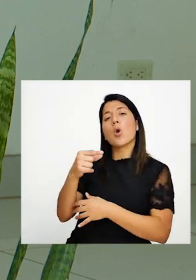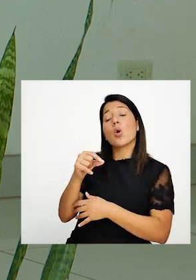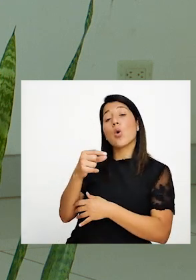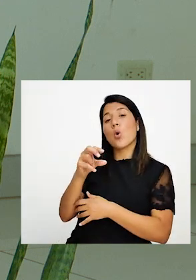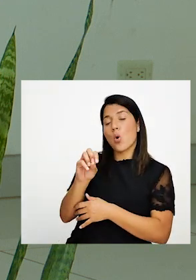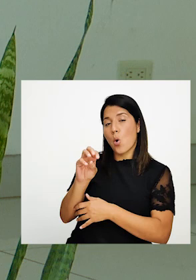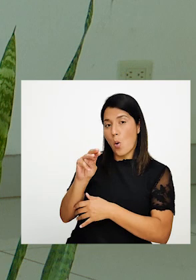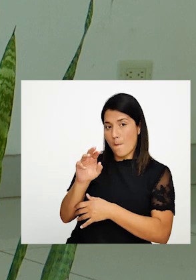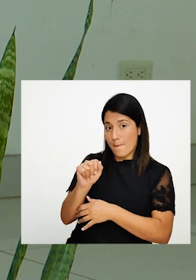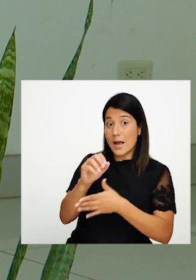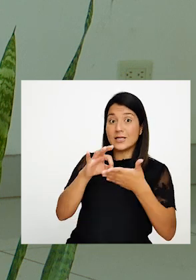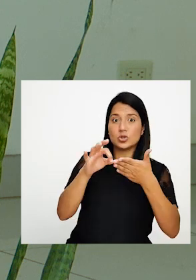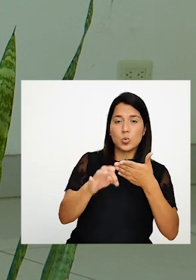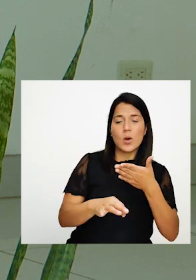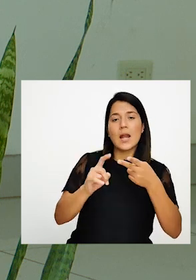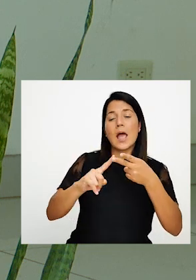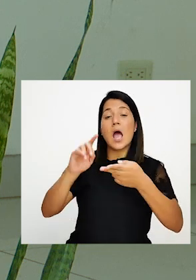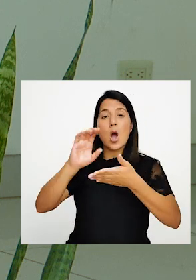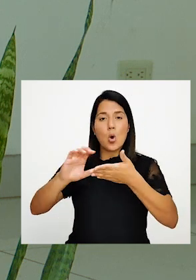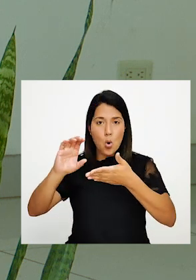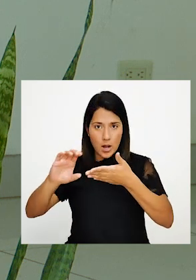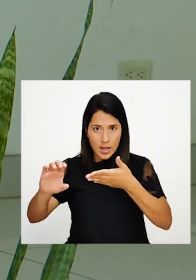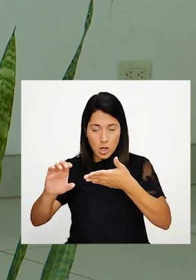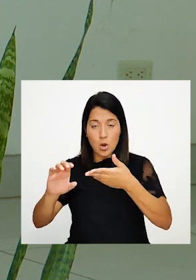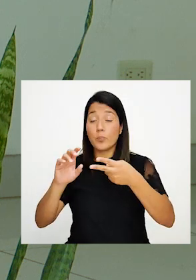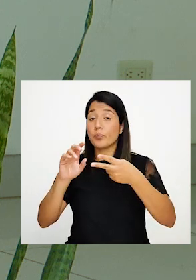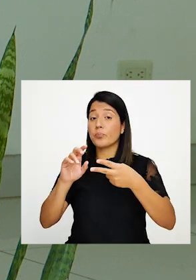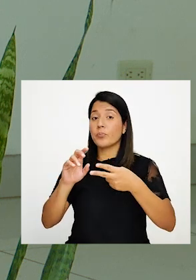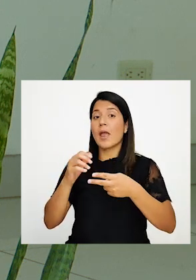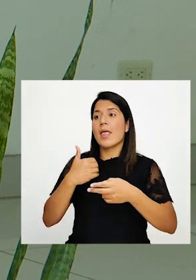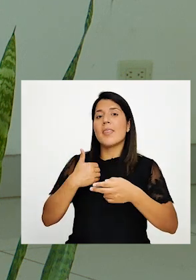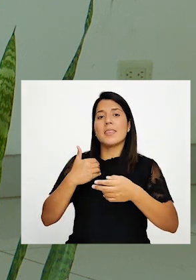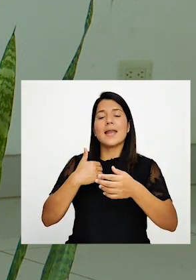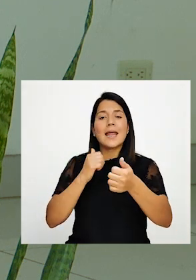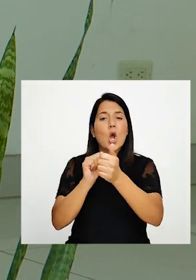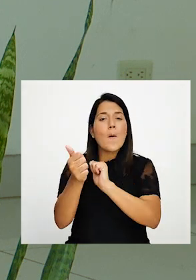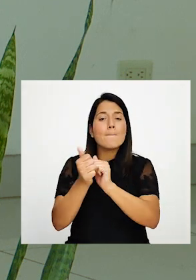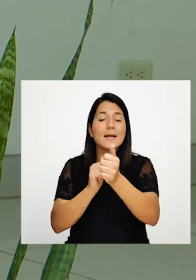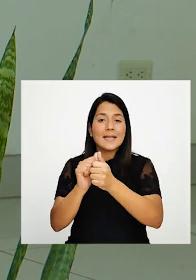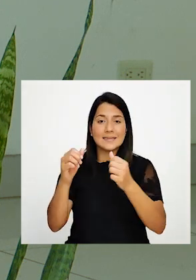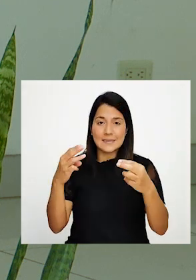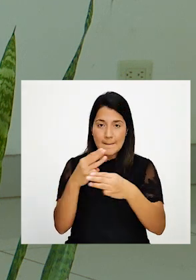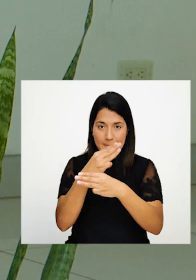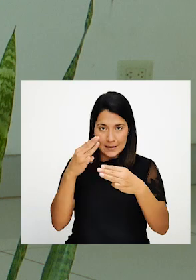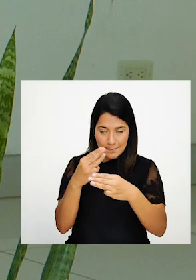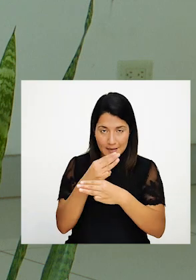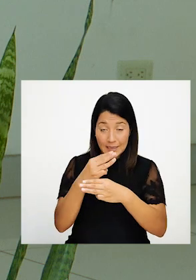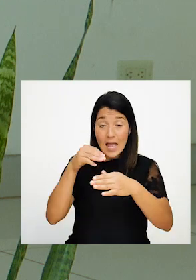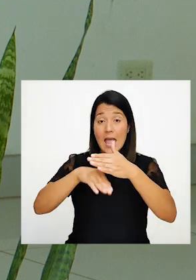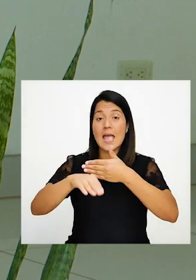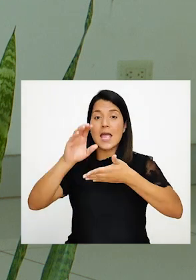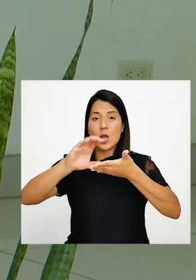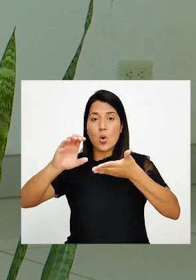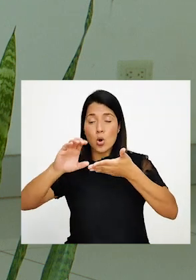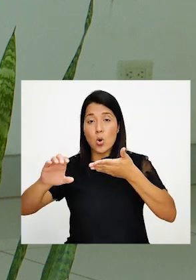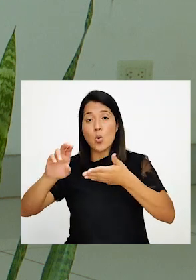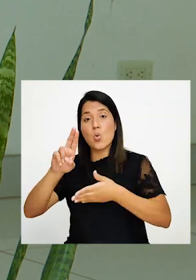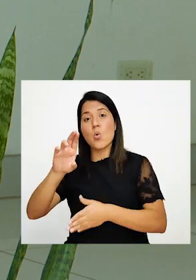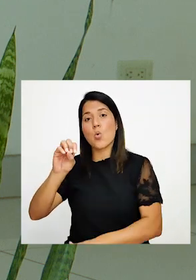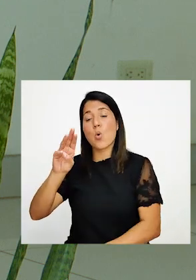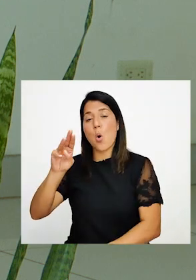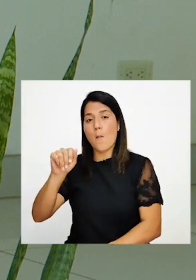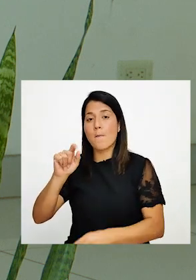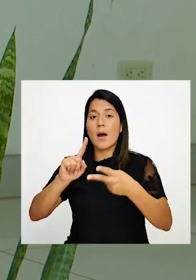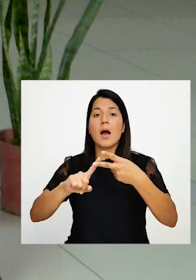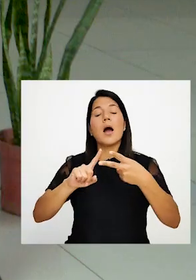primaria como secundaria, tienen su olimpiada matemática, en secundaria está Olcoma y en